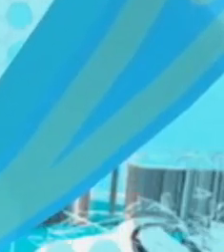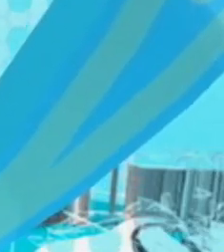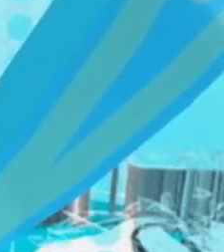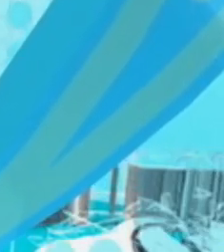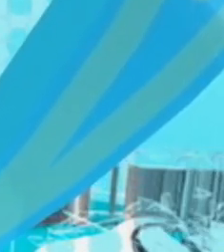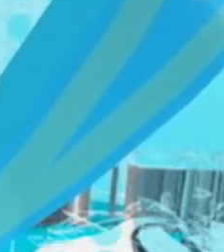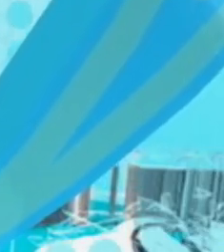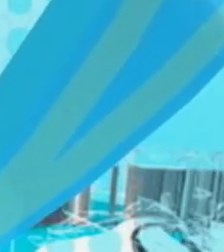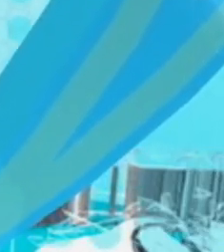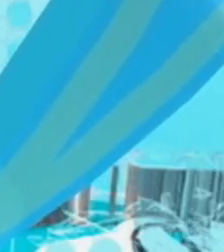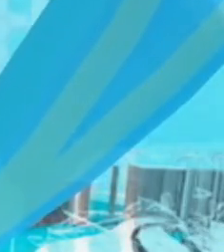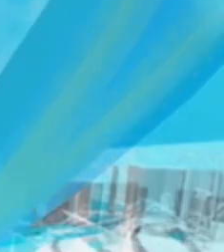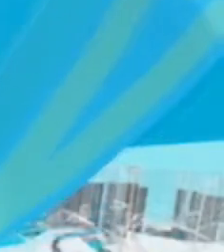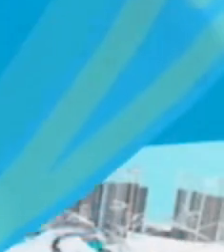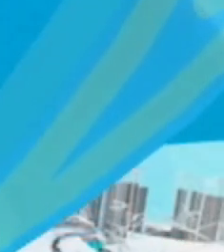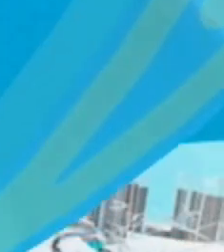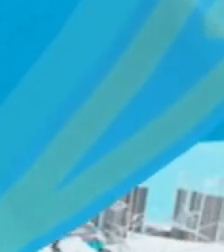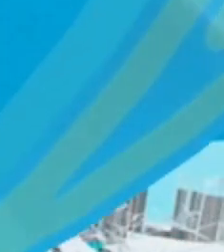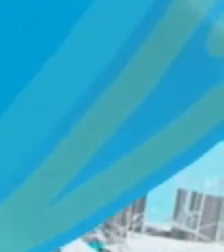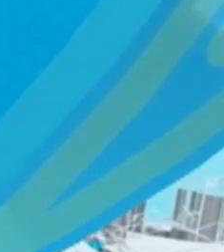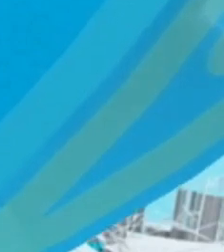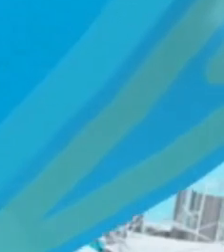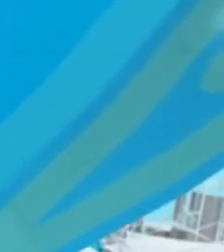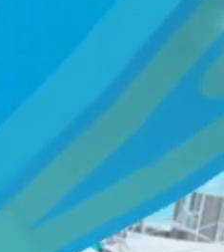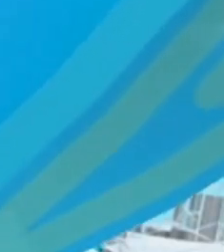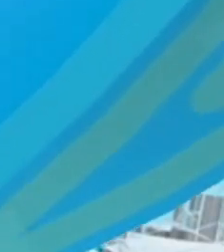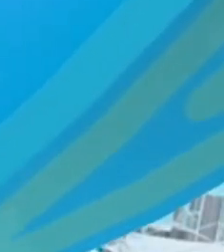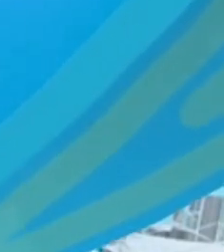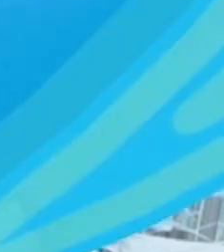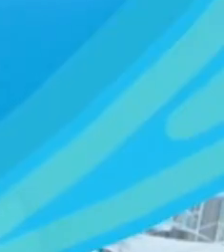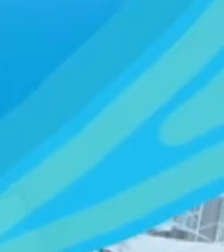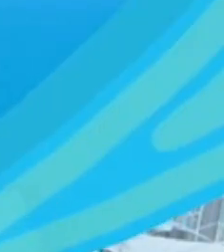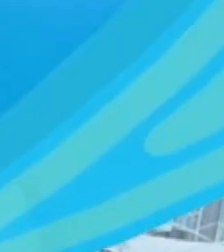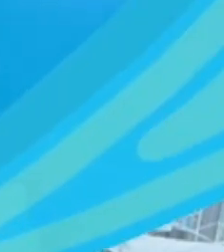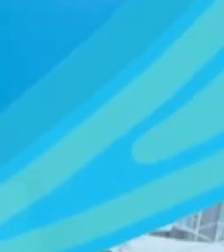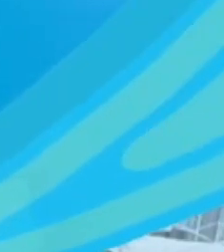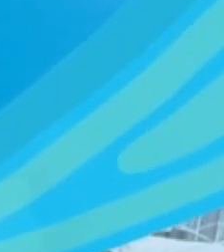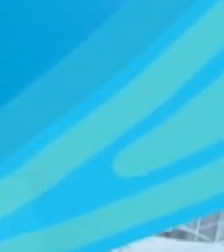Banco Popular presenta el tipo de cambio.